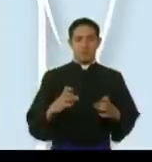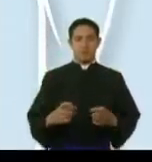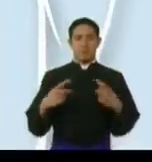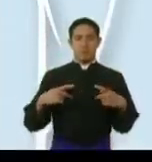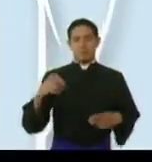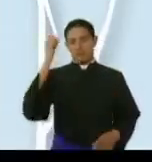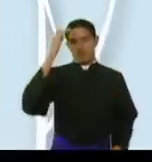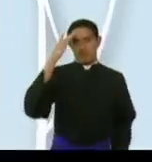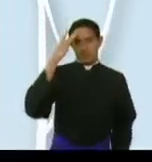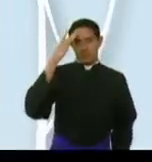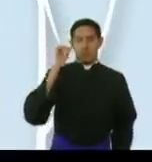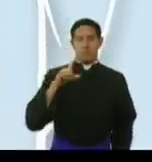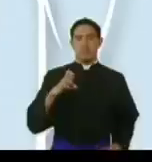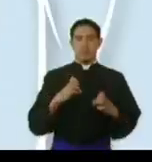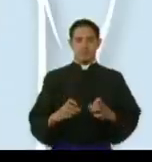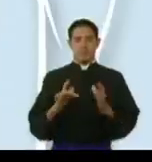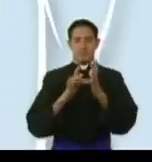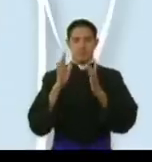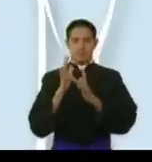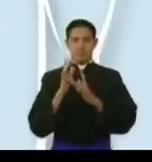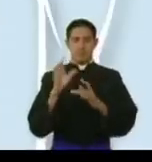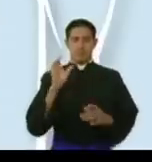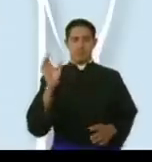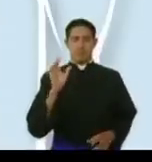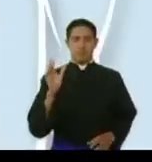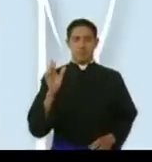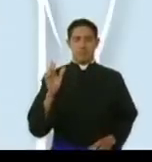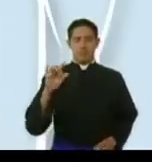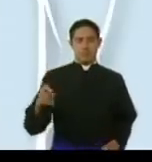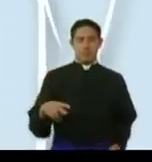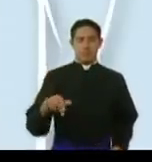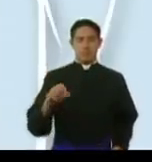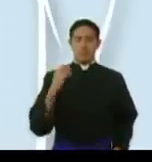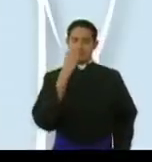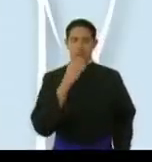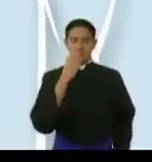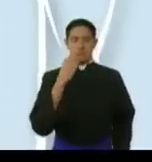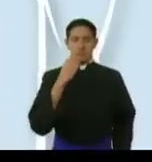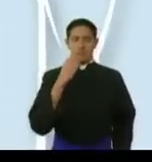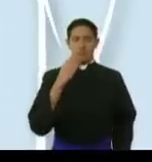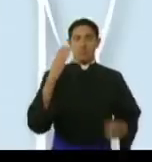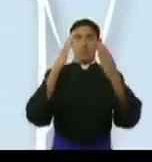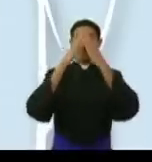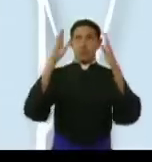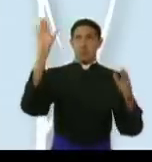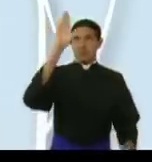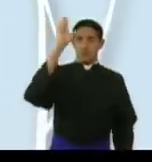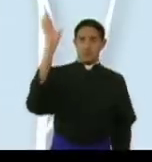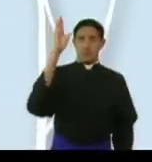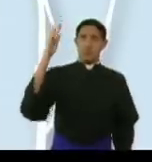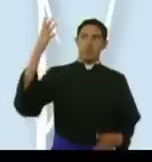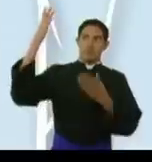también Jesús fue bautizado. Mientras éste oraba, se abrió el cielo, y el Espíritu Santo bajó